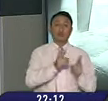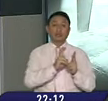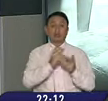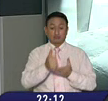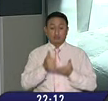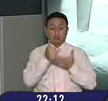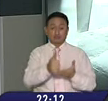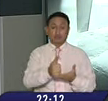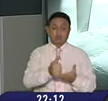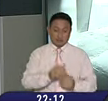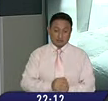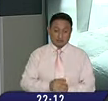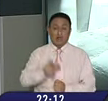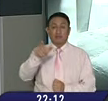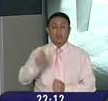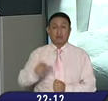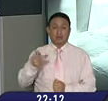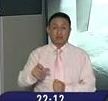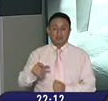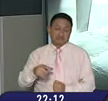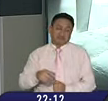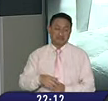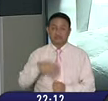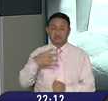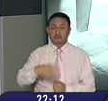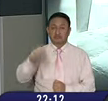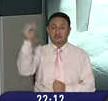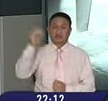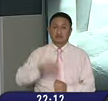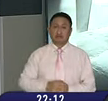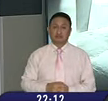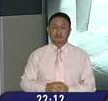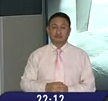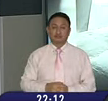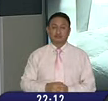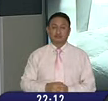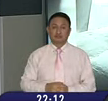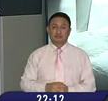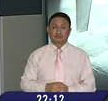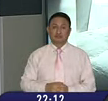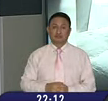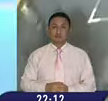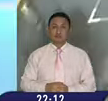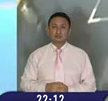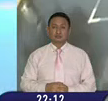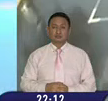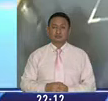al herido mientras los sujetos siguieron su camino con total tranquilidad.